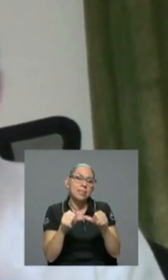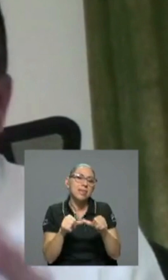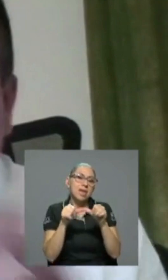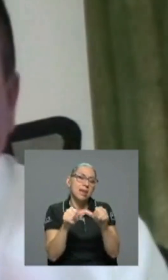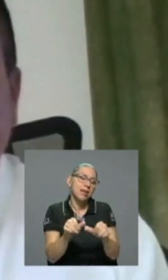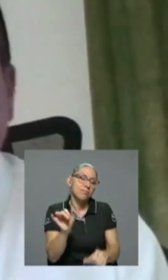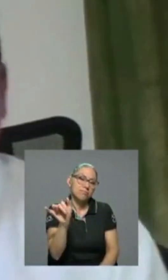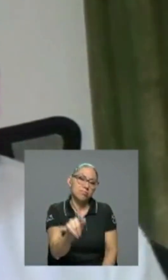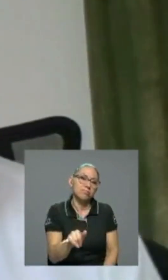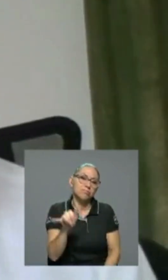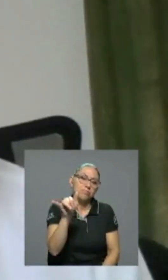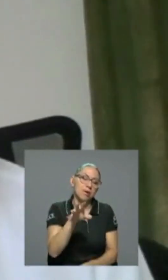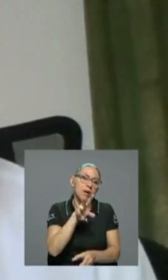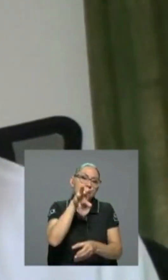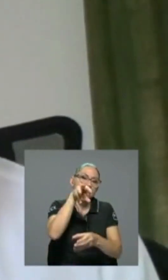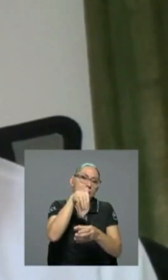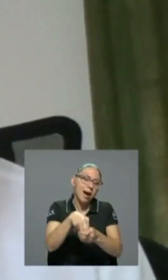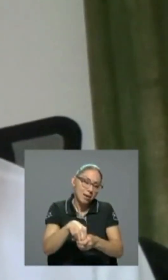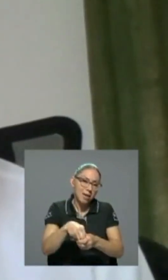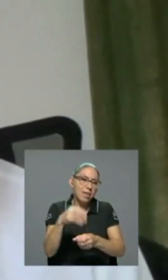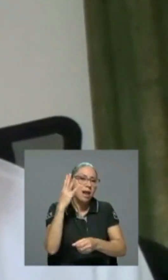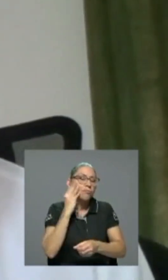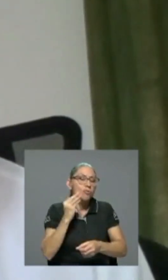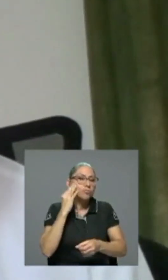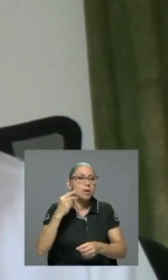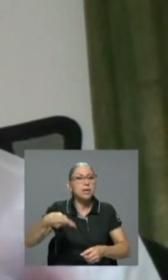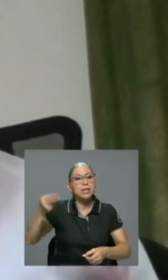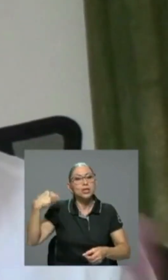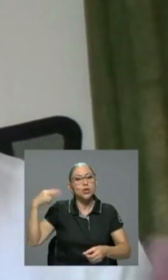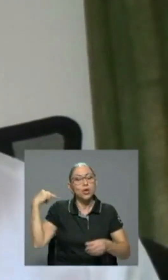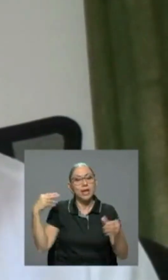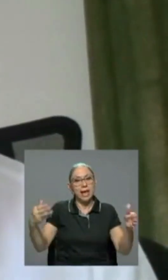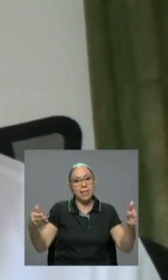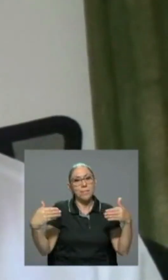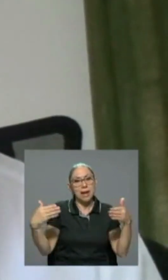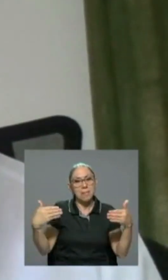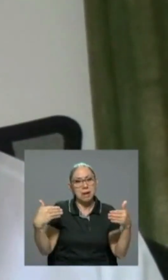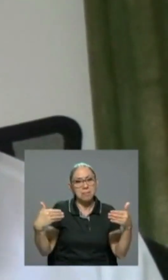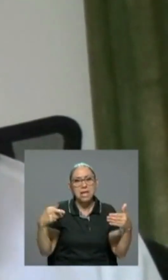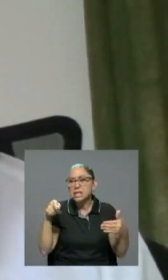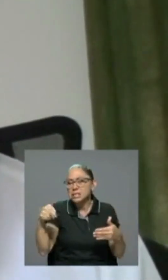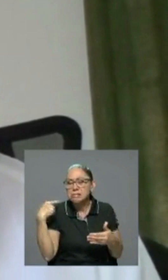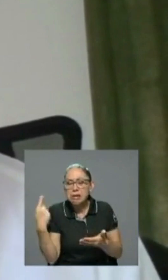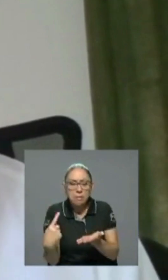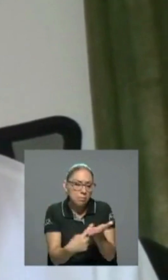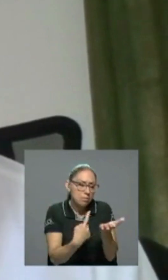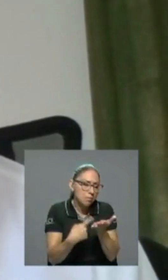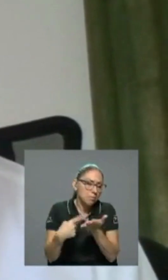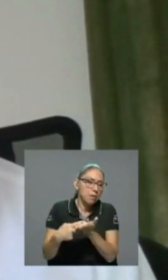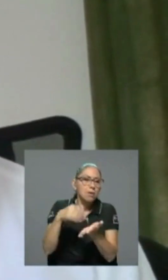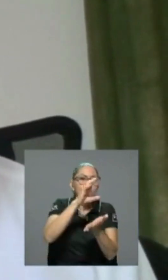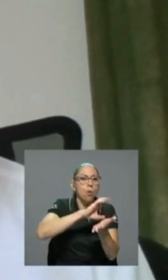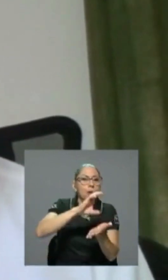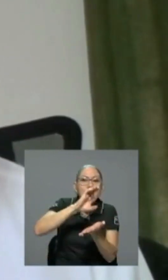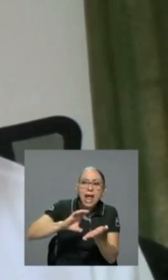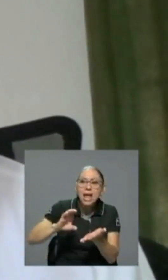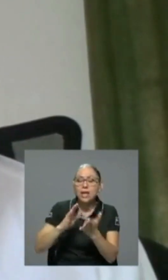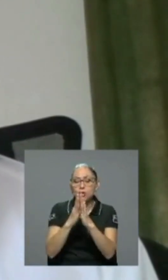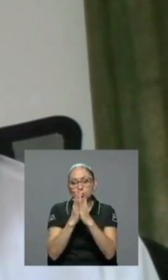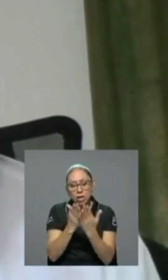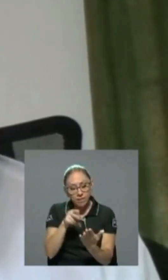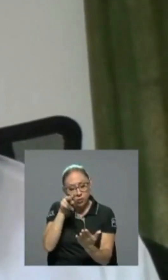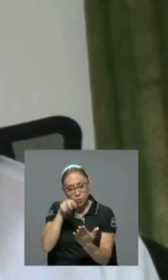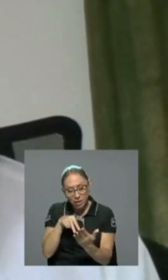o es parte de la narrativa histórica de Panamá, en los colegios, en los libros, aún se puede encontrar, y también